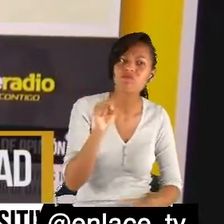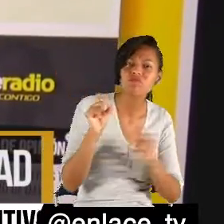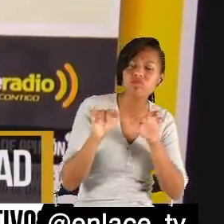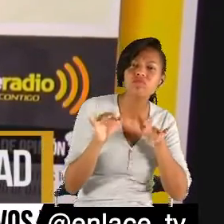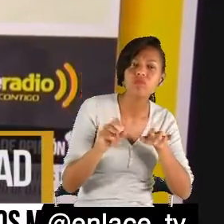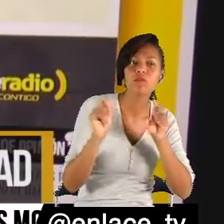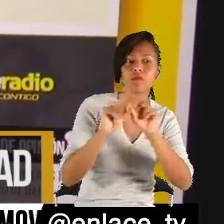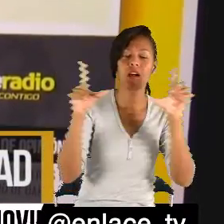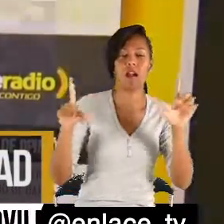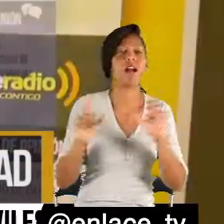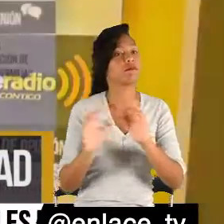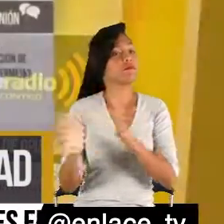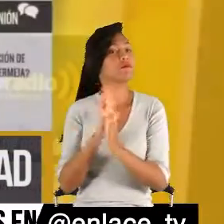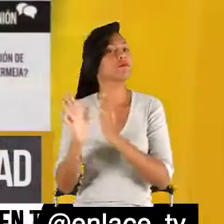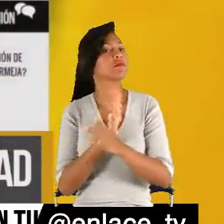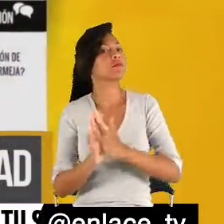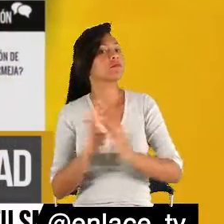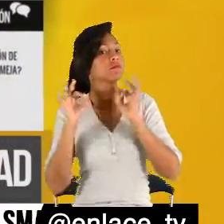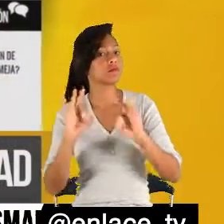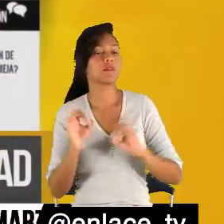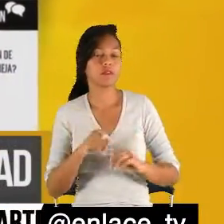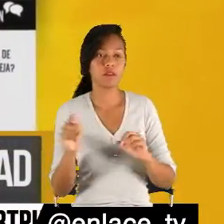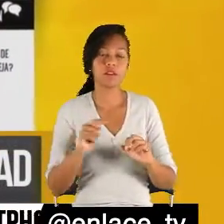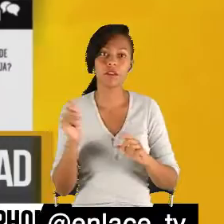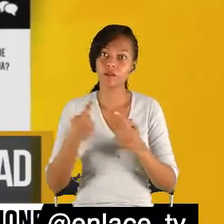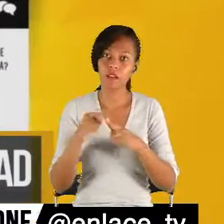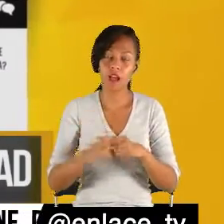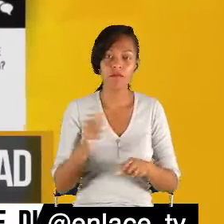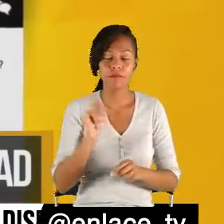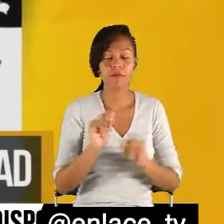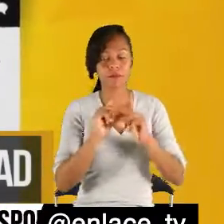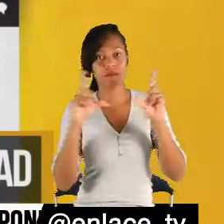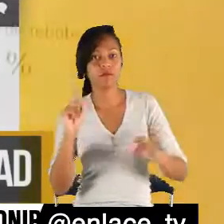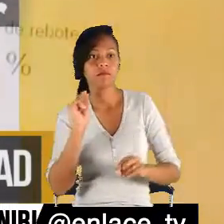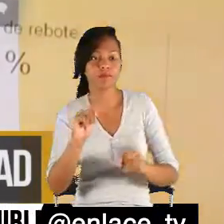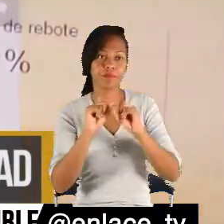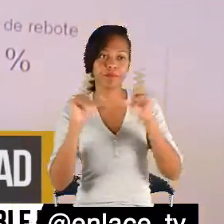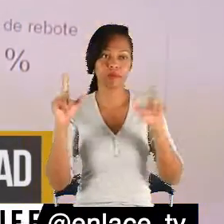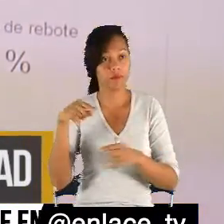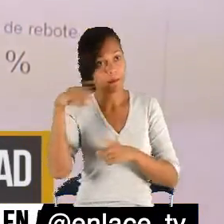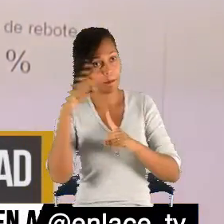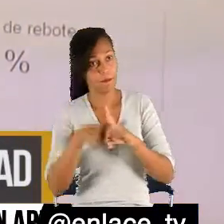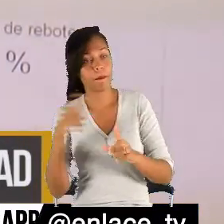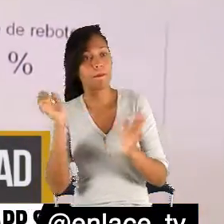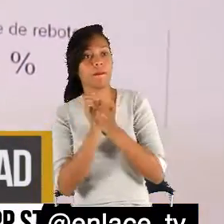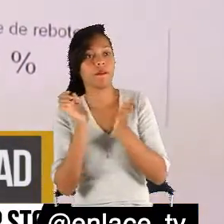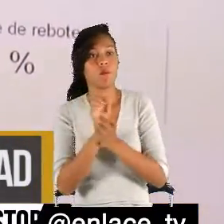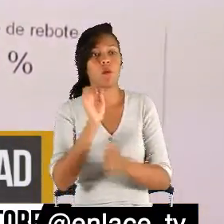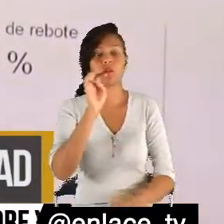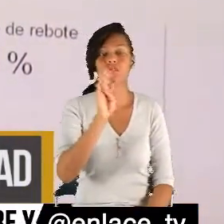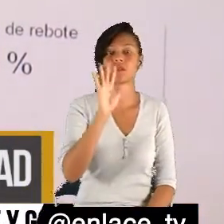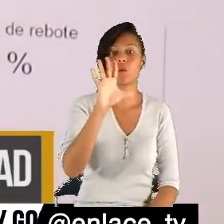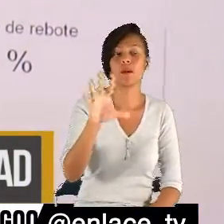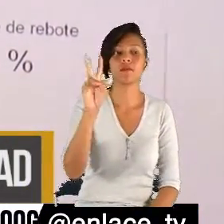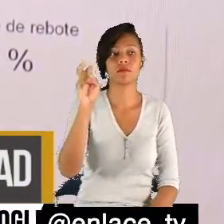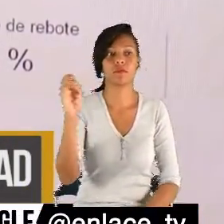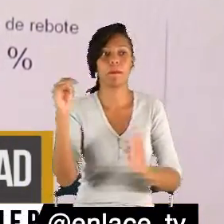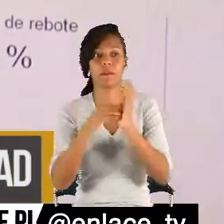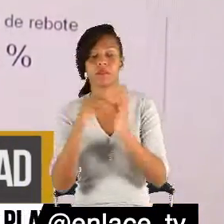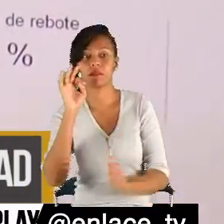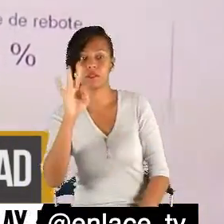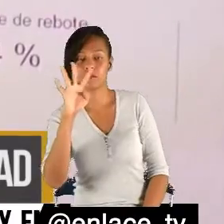informados así lo confirma el número de páginas visitadas durante el pasado mes de mayo 457 mil